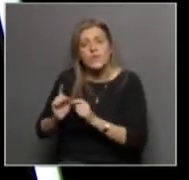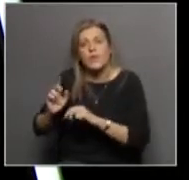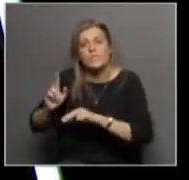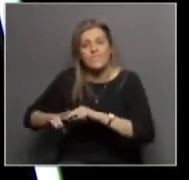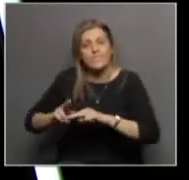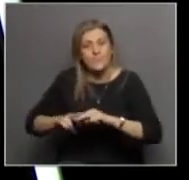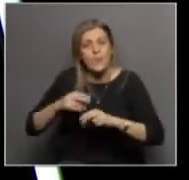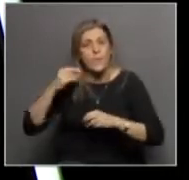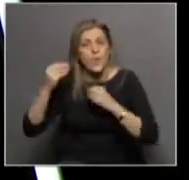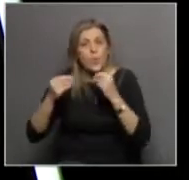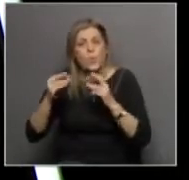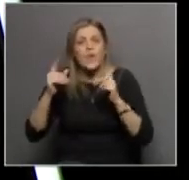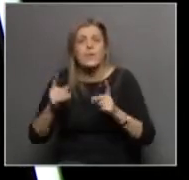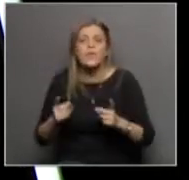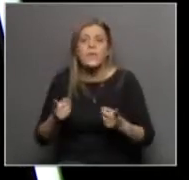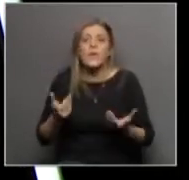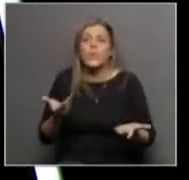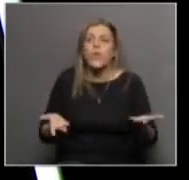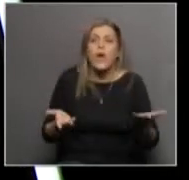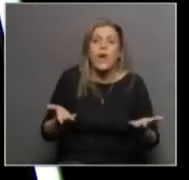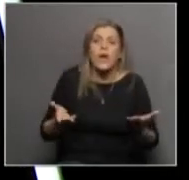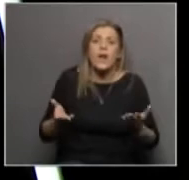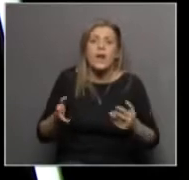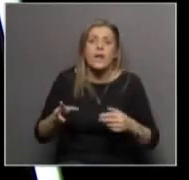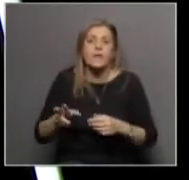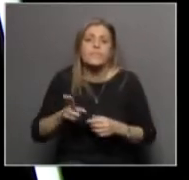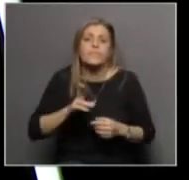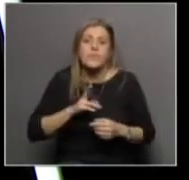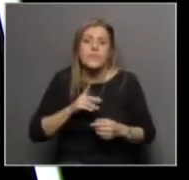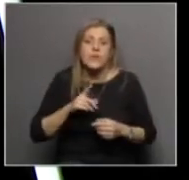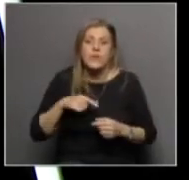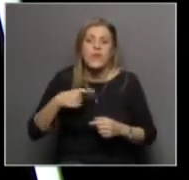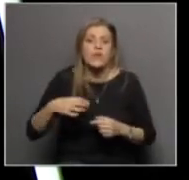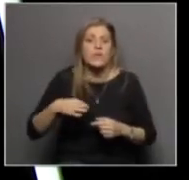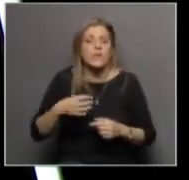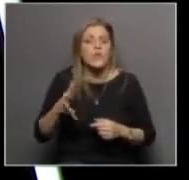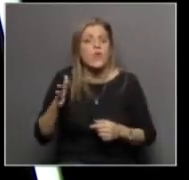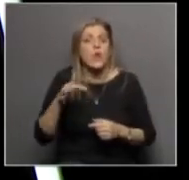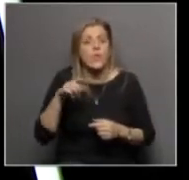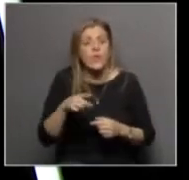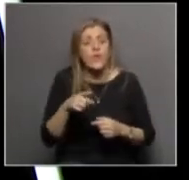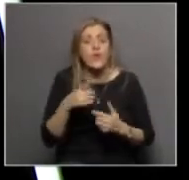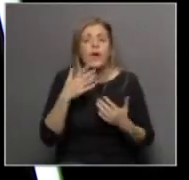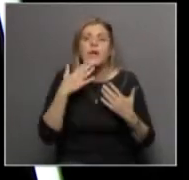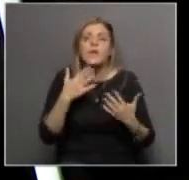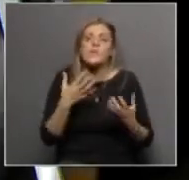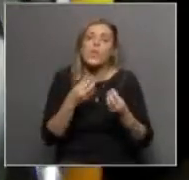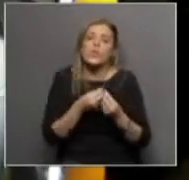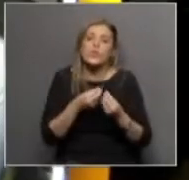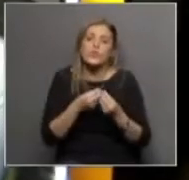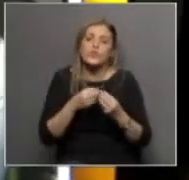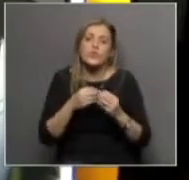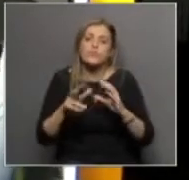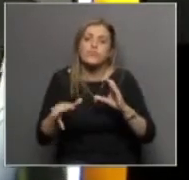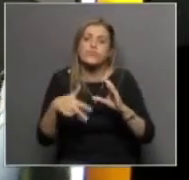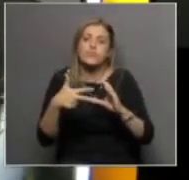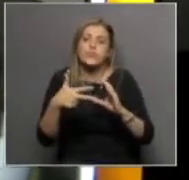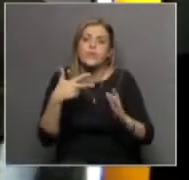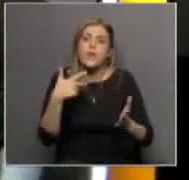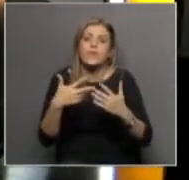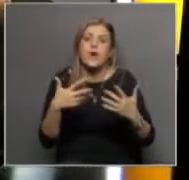preocupante, y la evaluación que se puede hacer de este devenir cotidiano. Le agradecemos muchísimo la comunicación y la conversación que